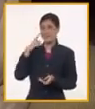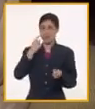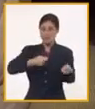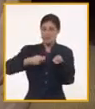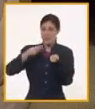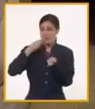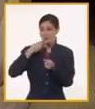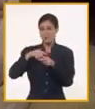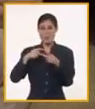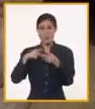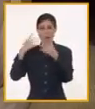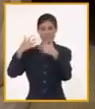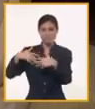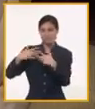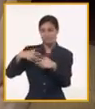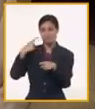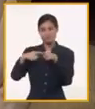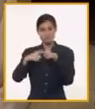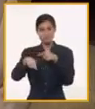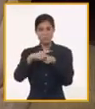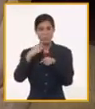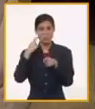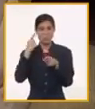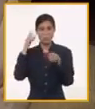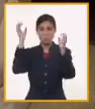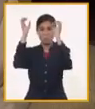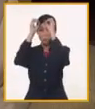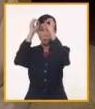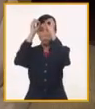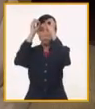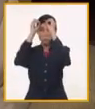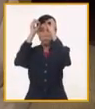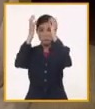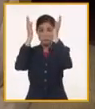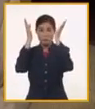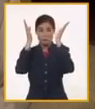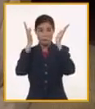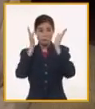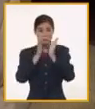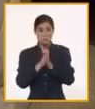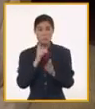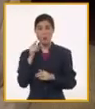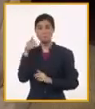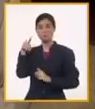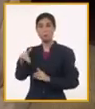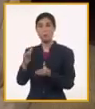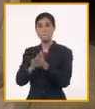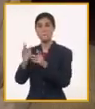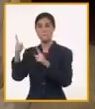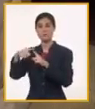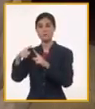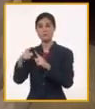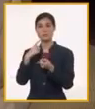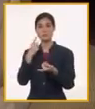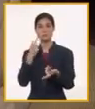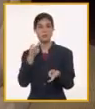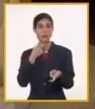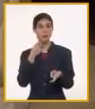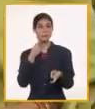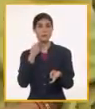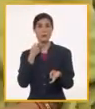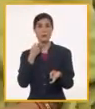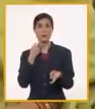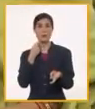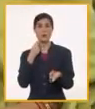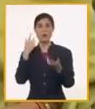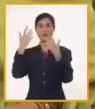estas cosas, que cuando yo llegué allá, lo primero que me tropiezo con que había que hacer 1 millón